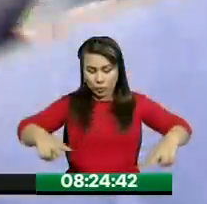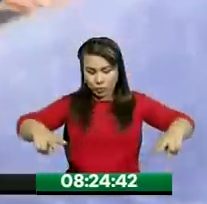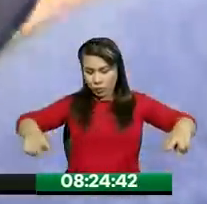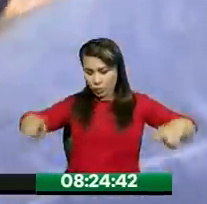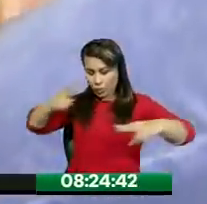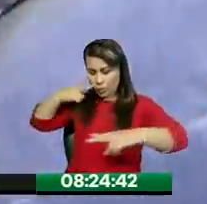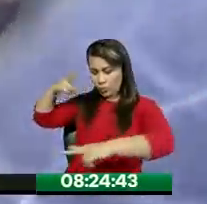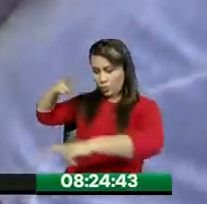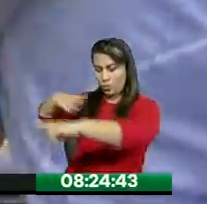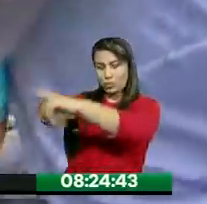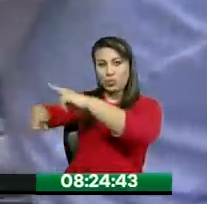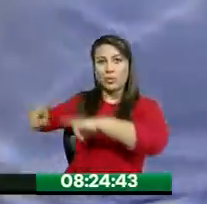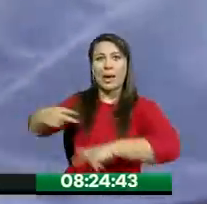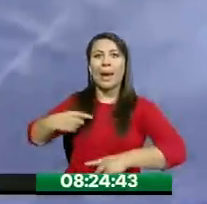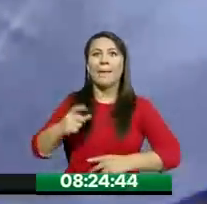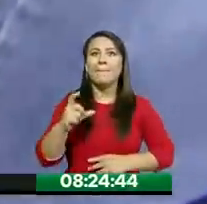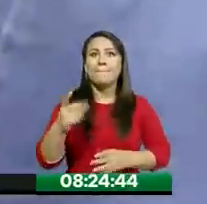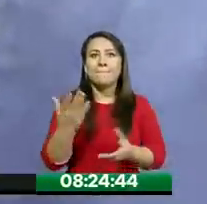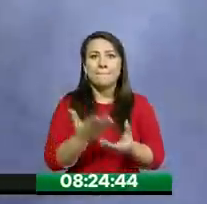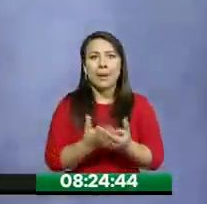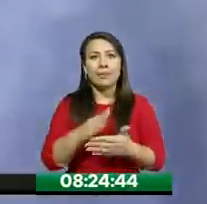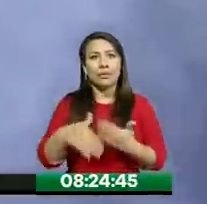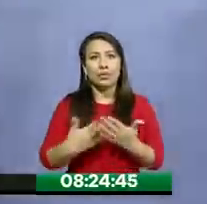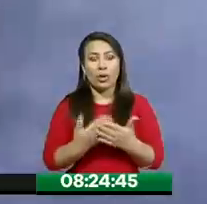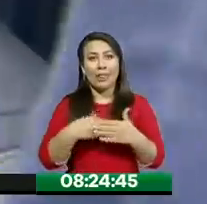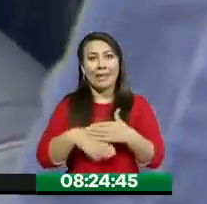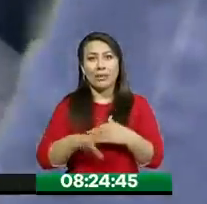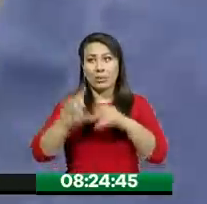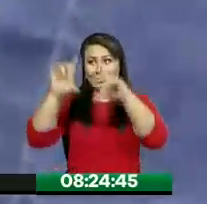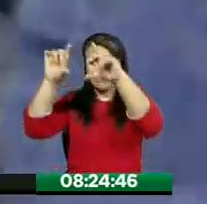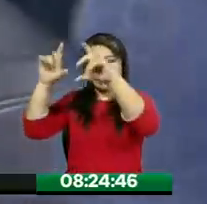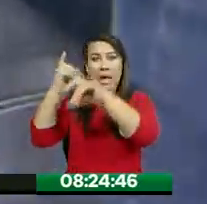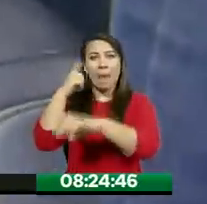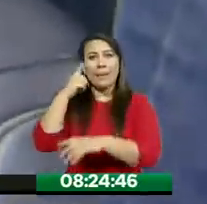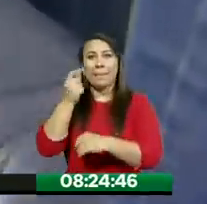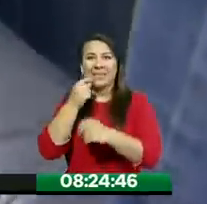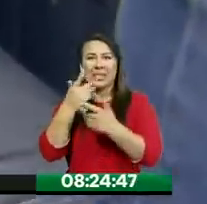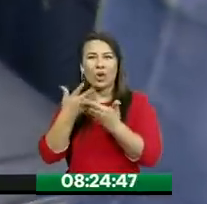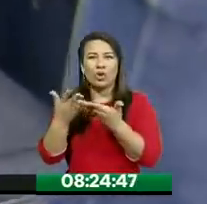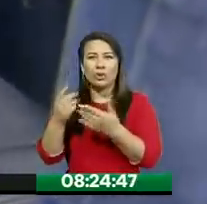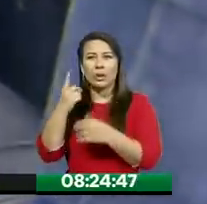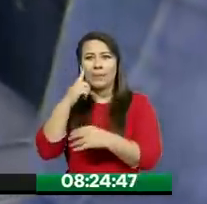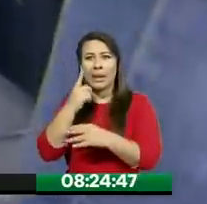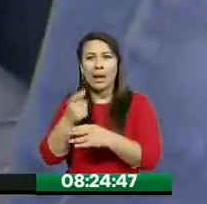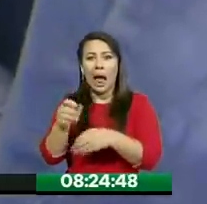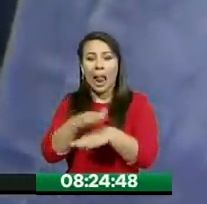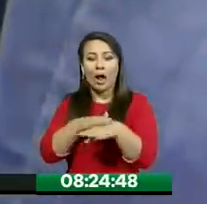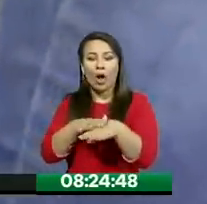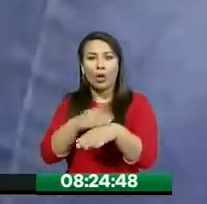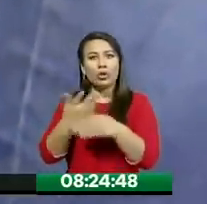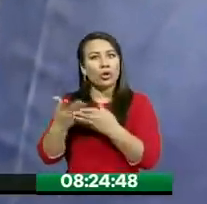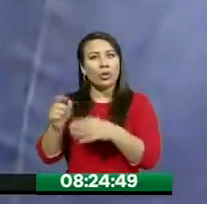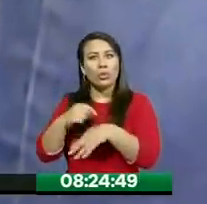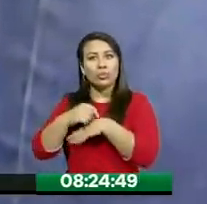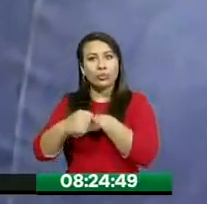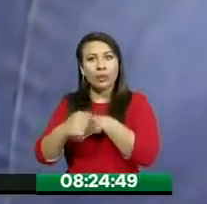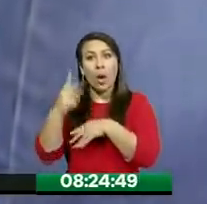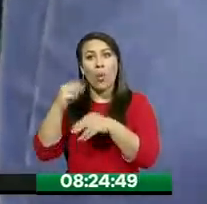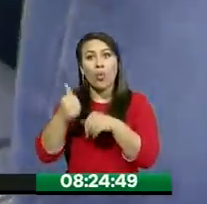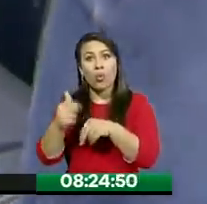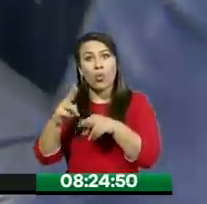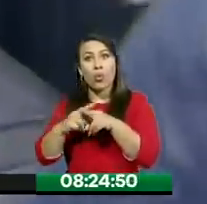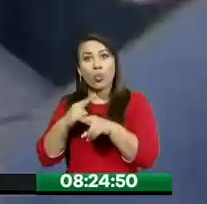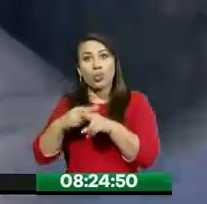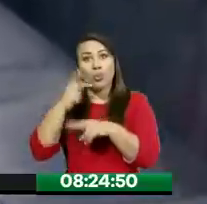vida, pero no pudo conseguirlo hasta que en la tercera ocasión logró su cometido. Ya es la tercera, si no